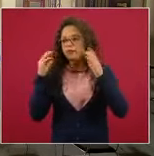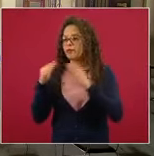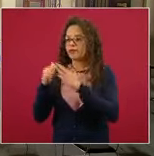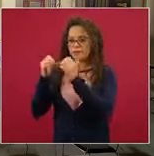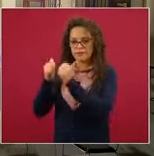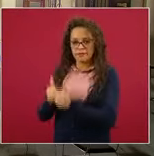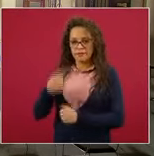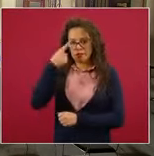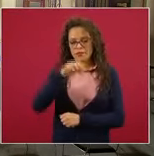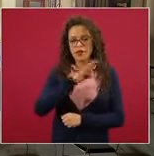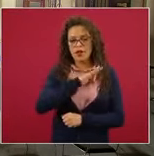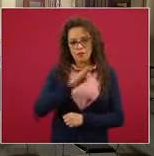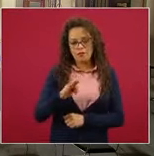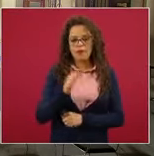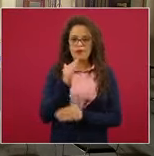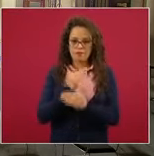gracias.